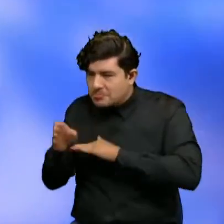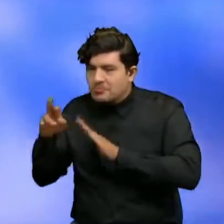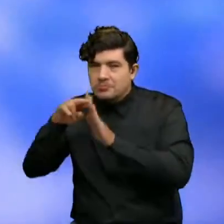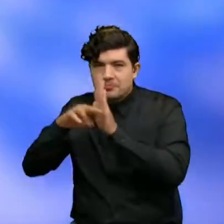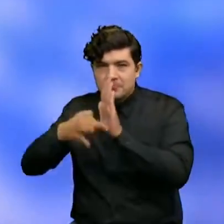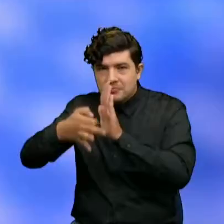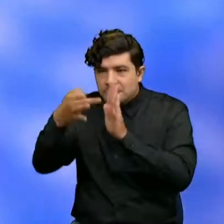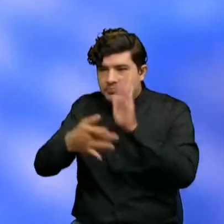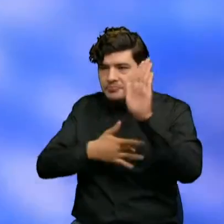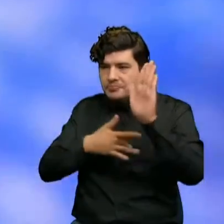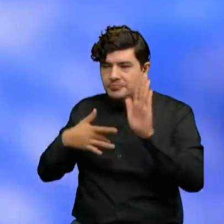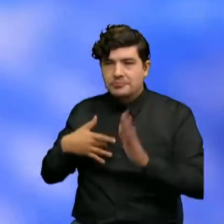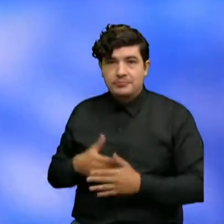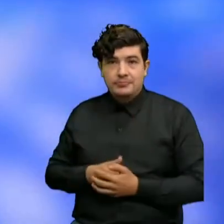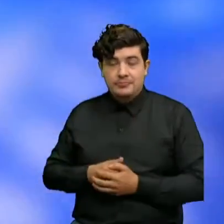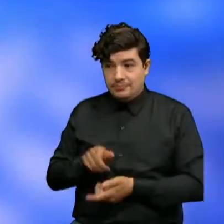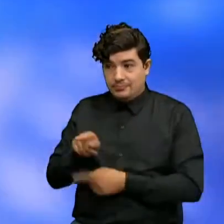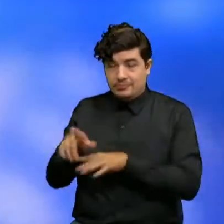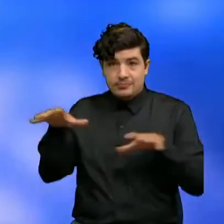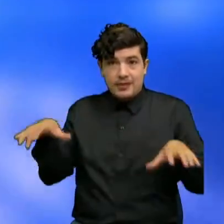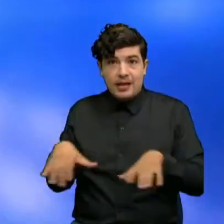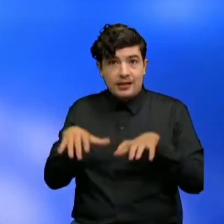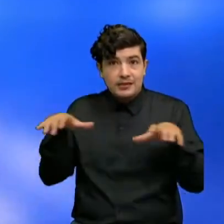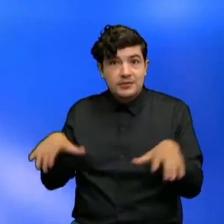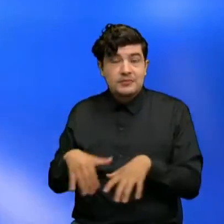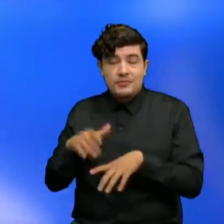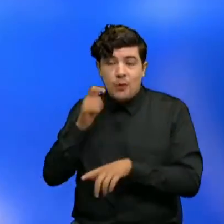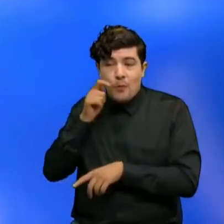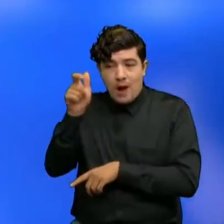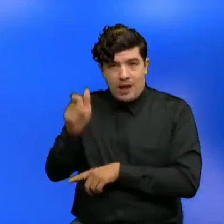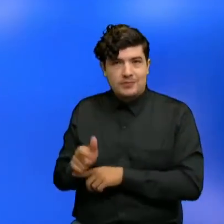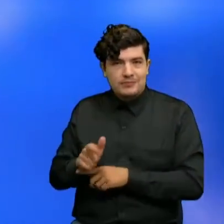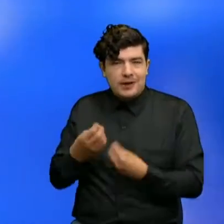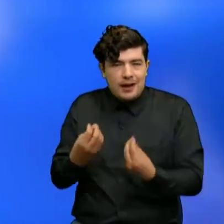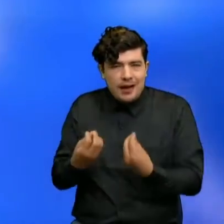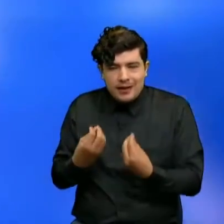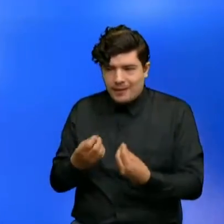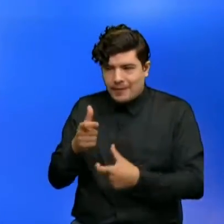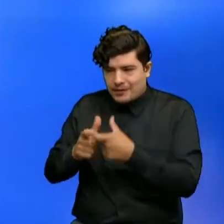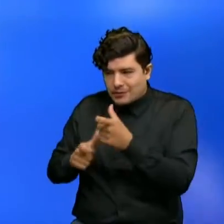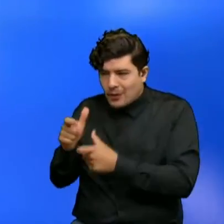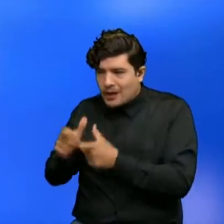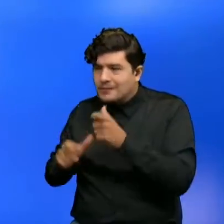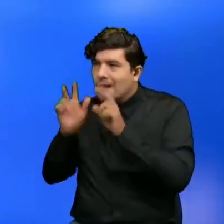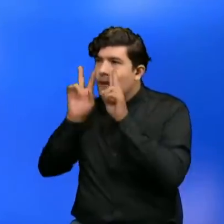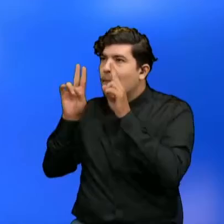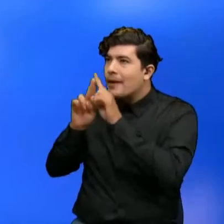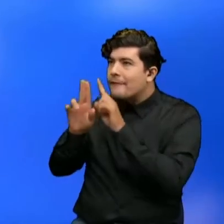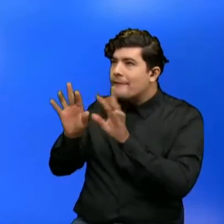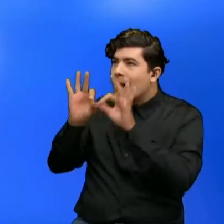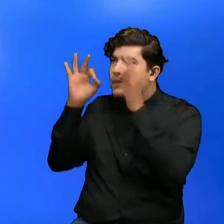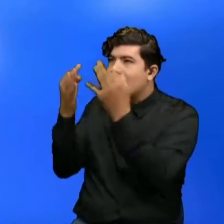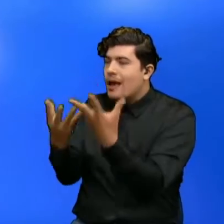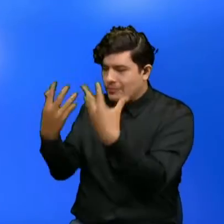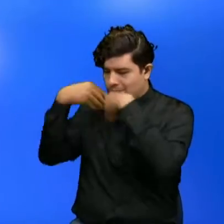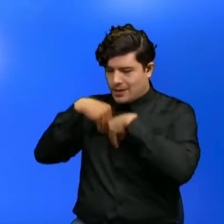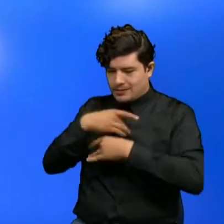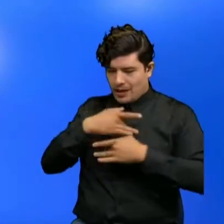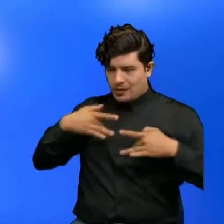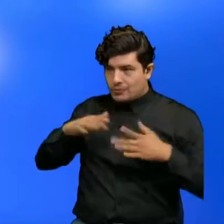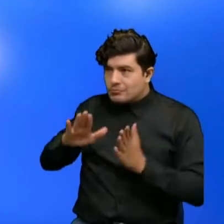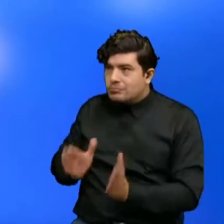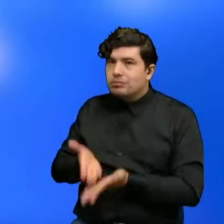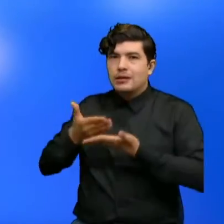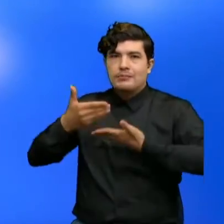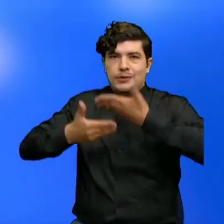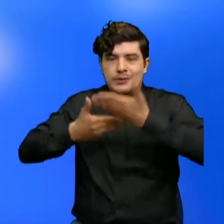acto humanizado que representa una inyección anímica que favorece a una mejor y rápida recuperación. Estas actividades se van logrando según la condición